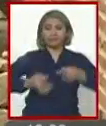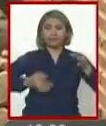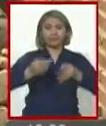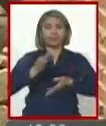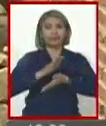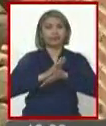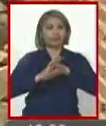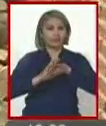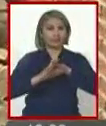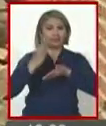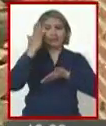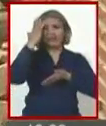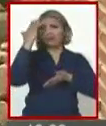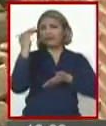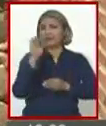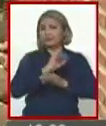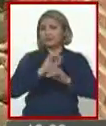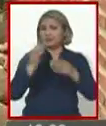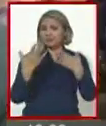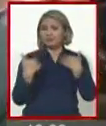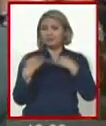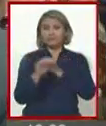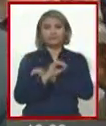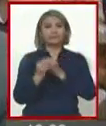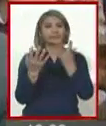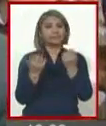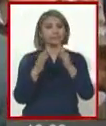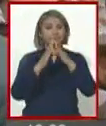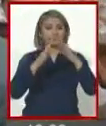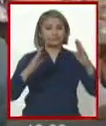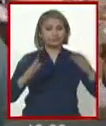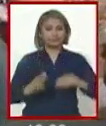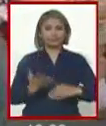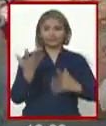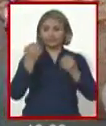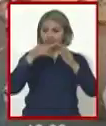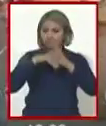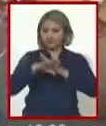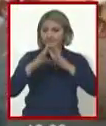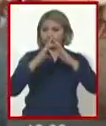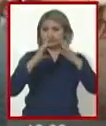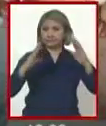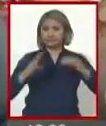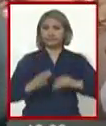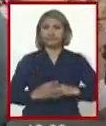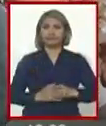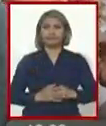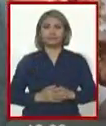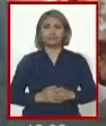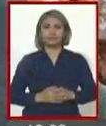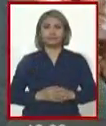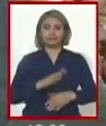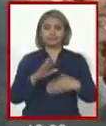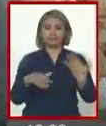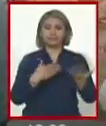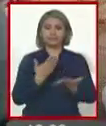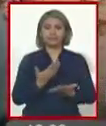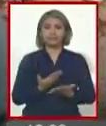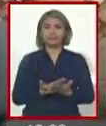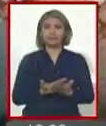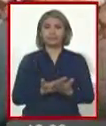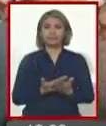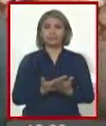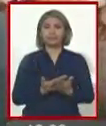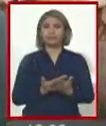justicia, porque nada más tenemos, queremos nuestra casita, adentrarnos otra vez a nuestra casita. Yo todo lo pido